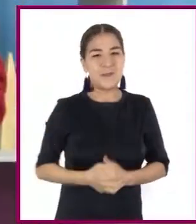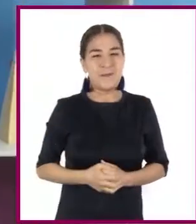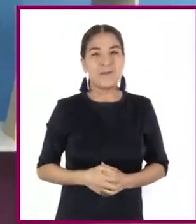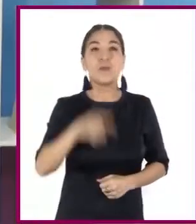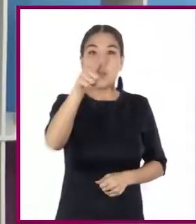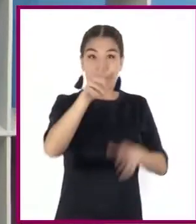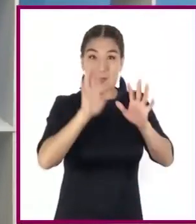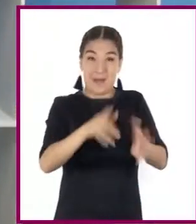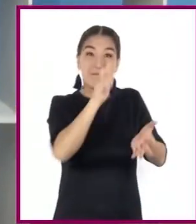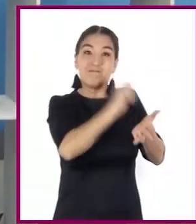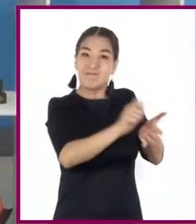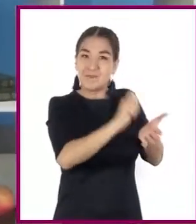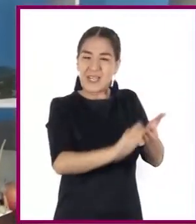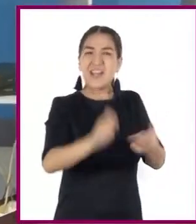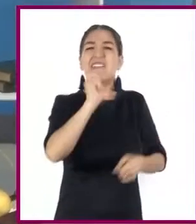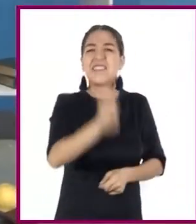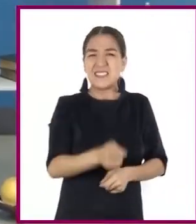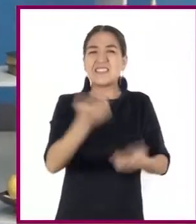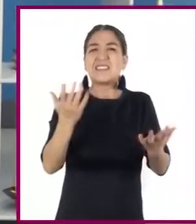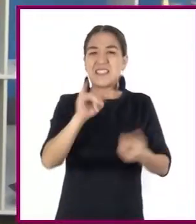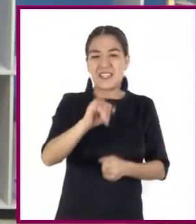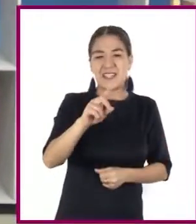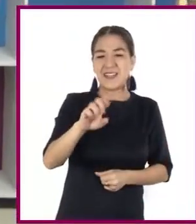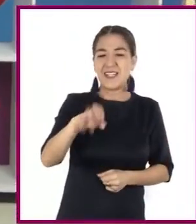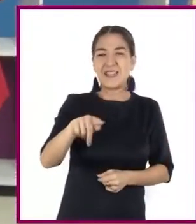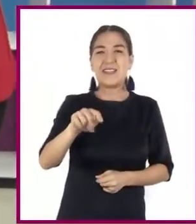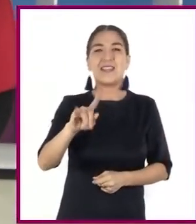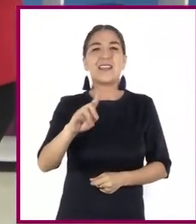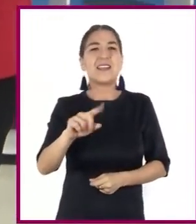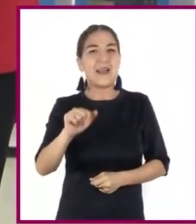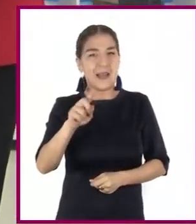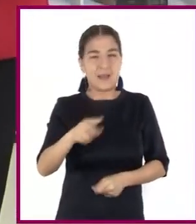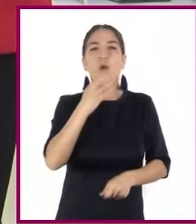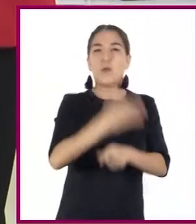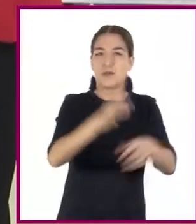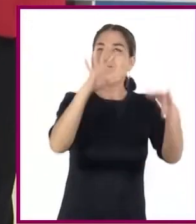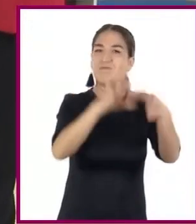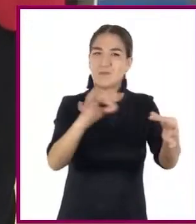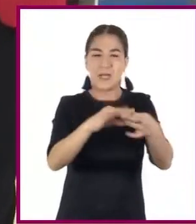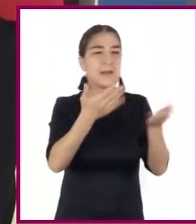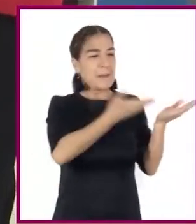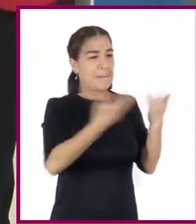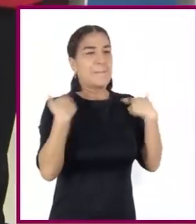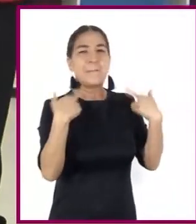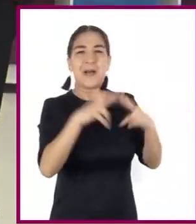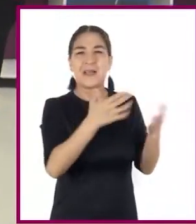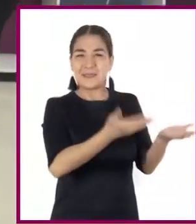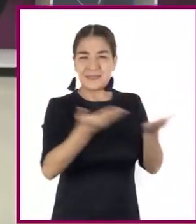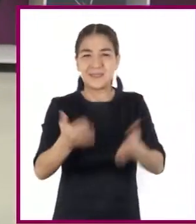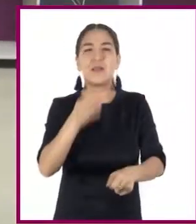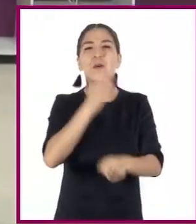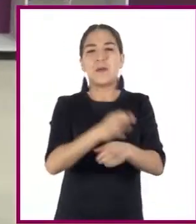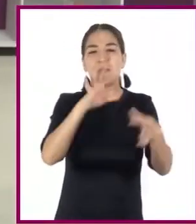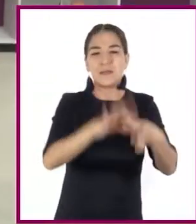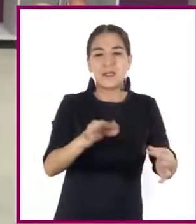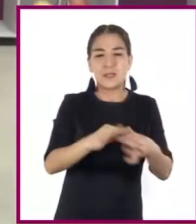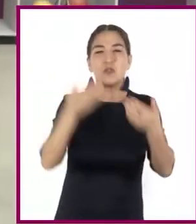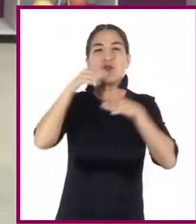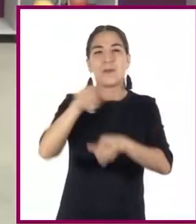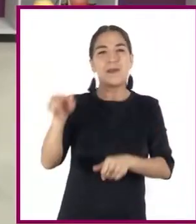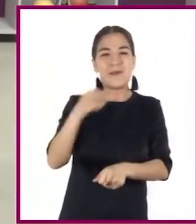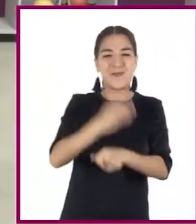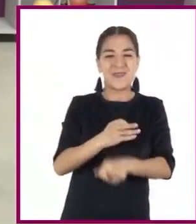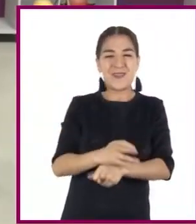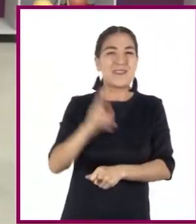identidad? Analicemos la información mencionada. Nayeli, ¿nos puedes ayudar con algunas ideas sobre el fragmento